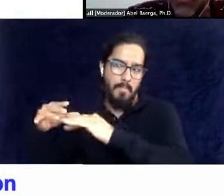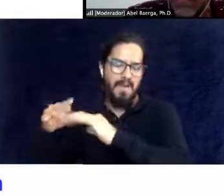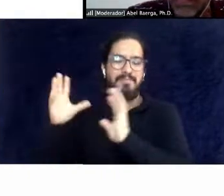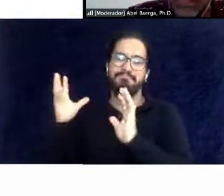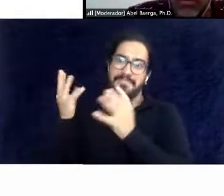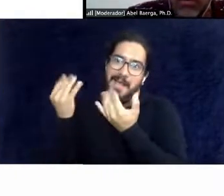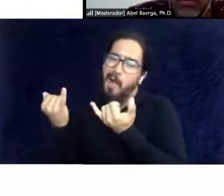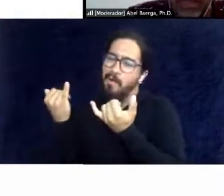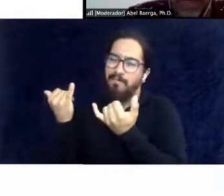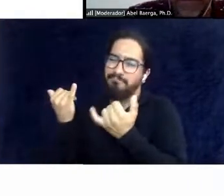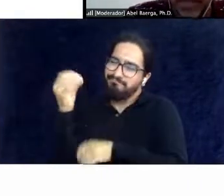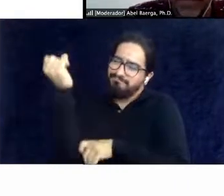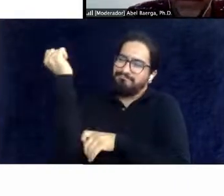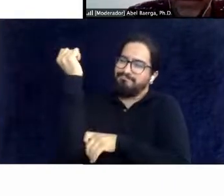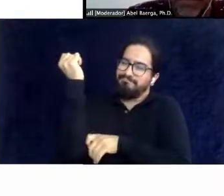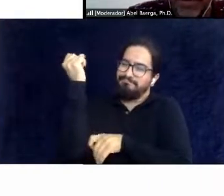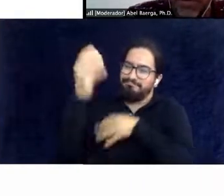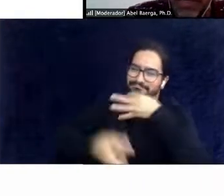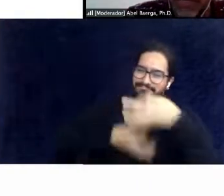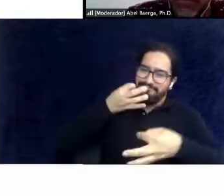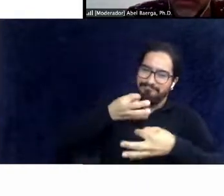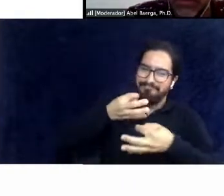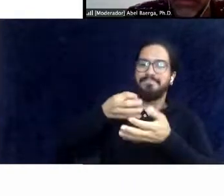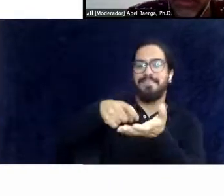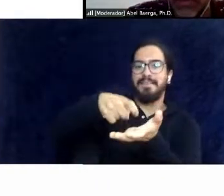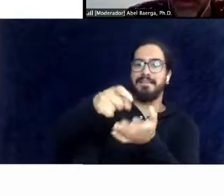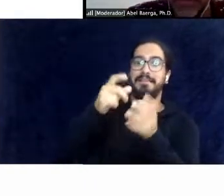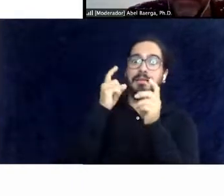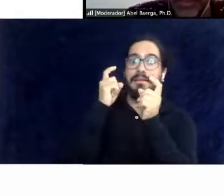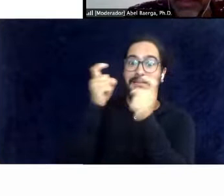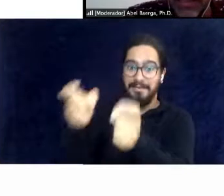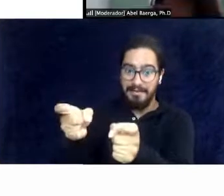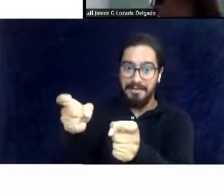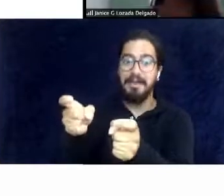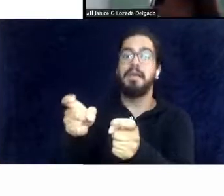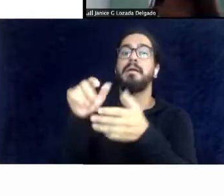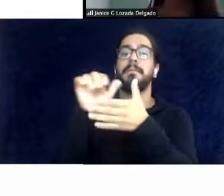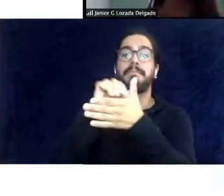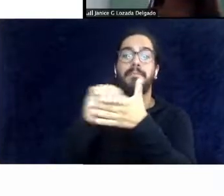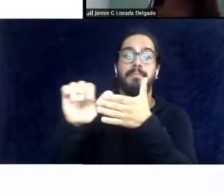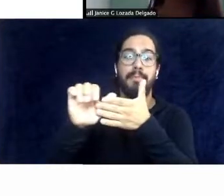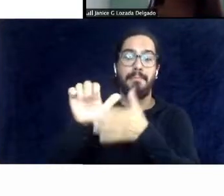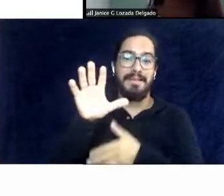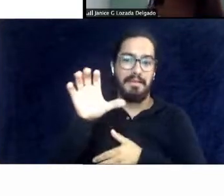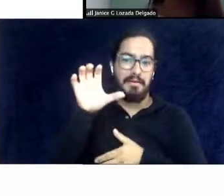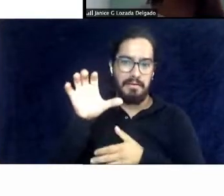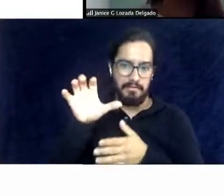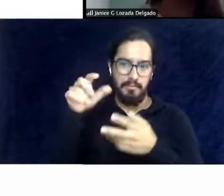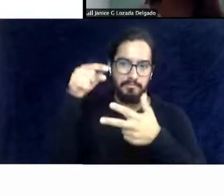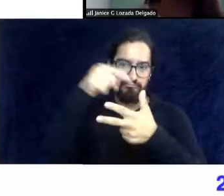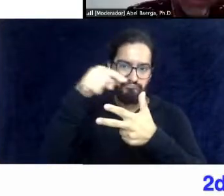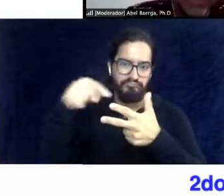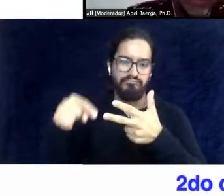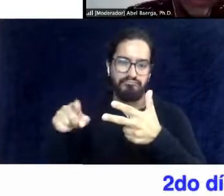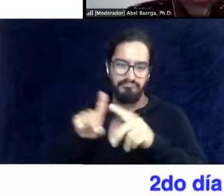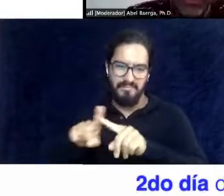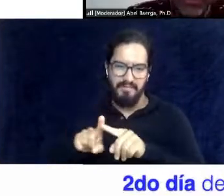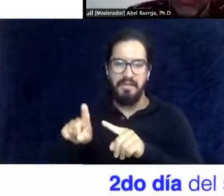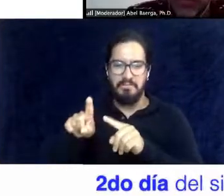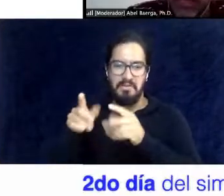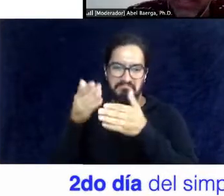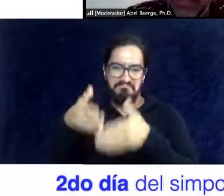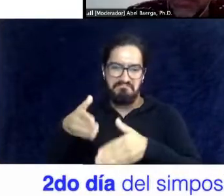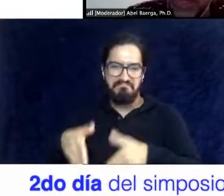de $500. También habrá premios para el segundo y tercer lugar. La primera presentación de esta tarde está a cargo de